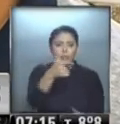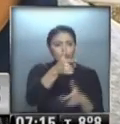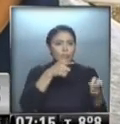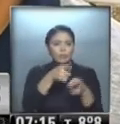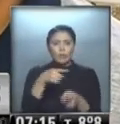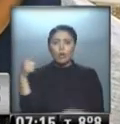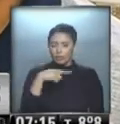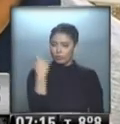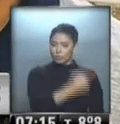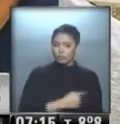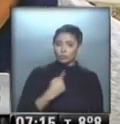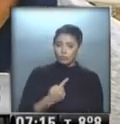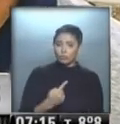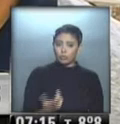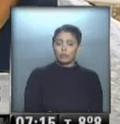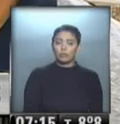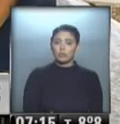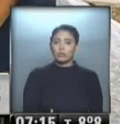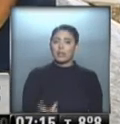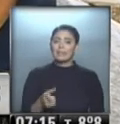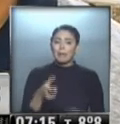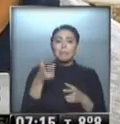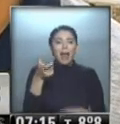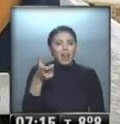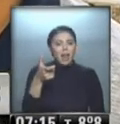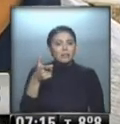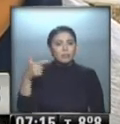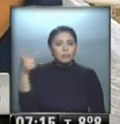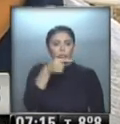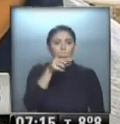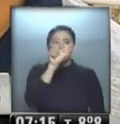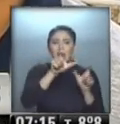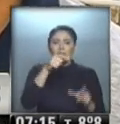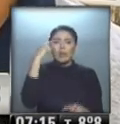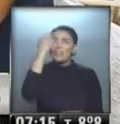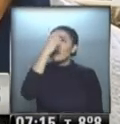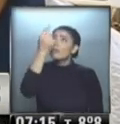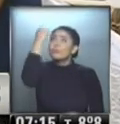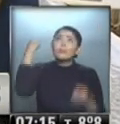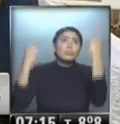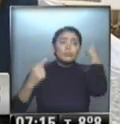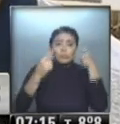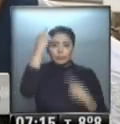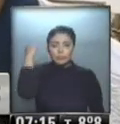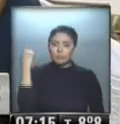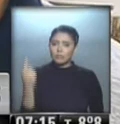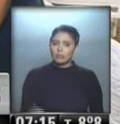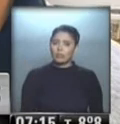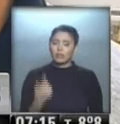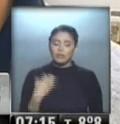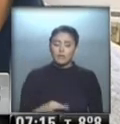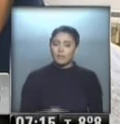nuestras personas. Casualmente las balas pasaban por arriba de la cabeza nuestra. Tuvimos